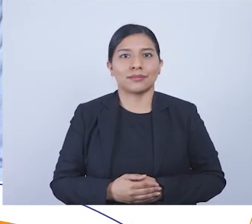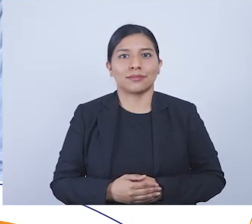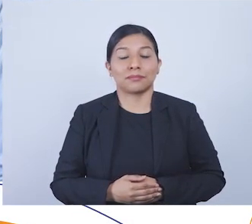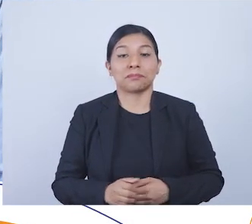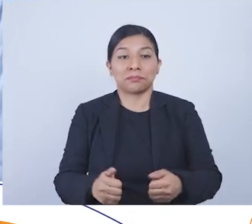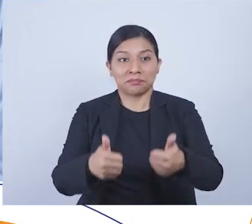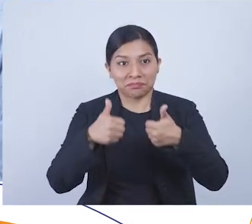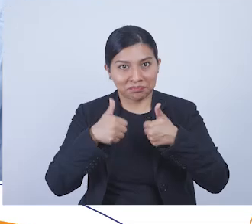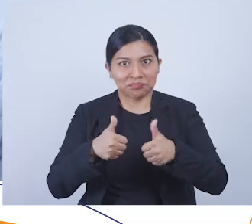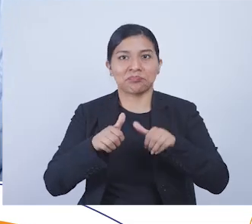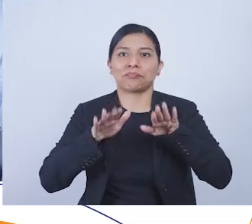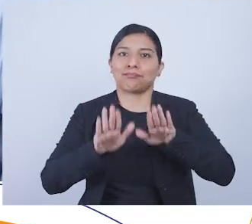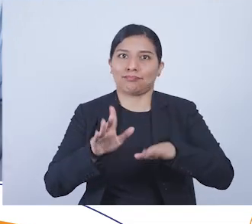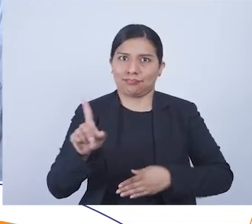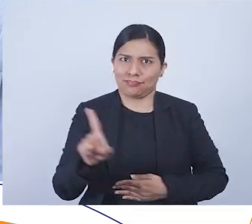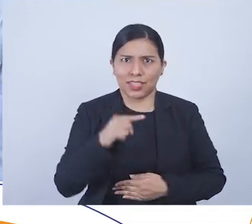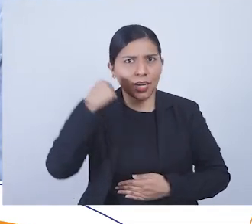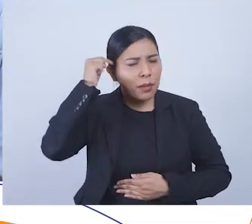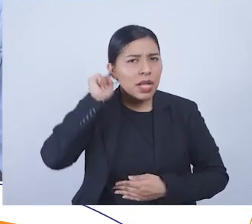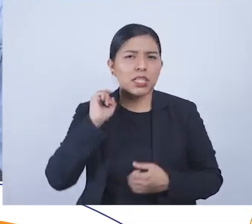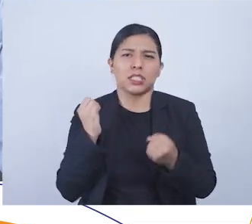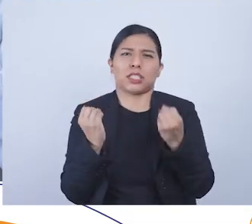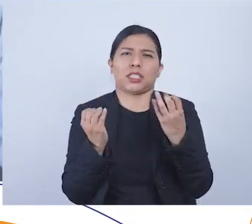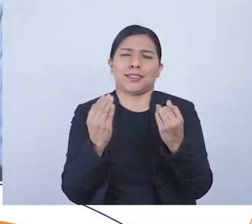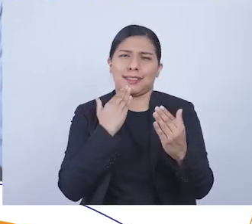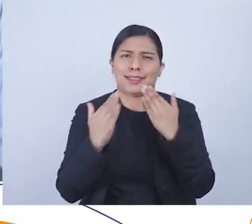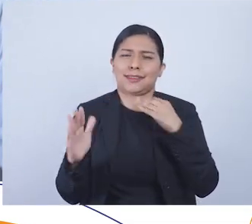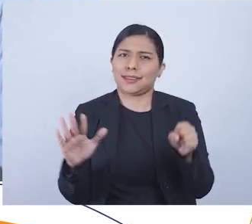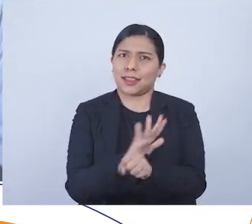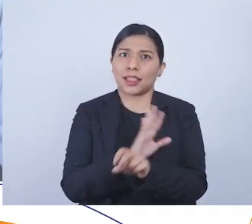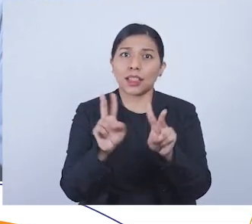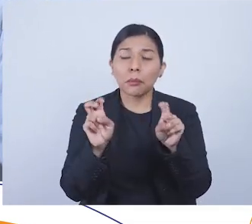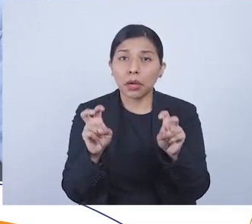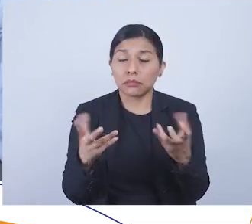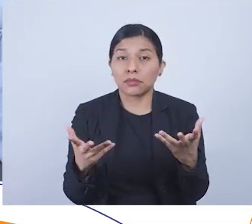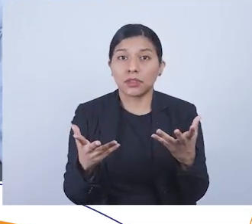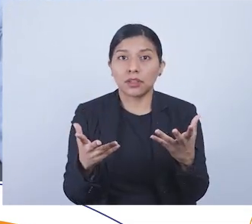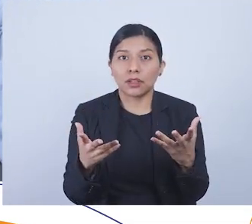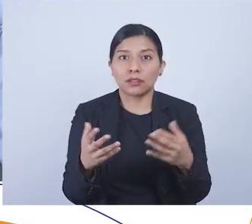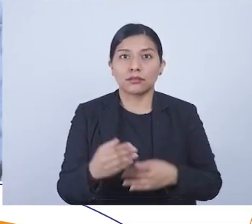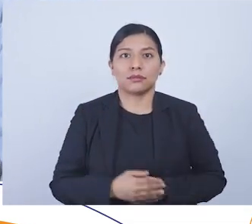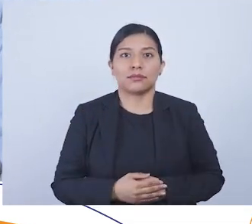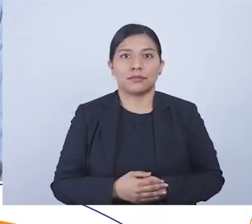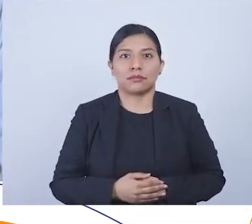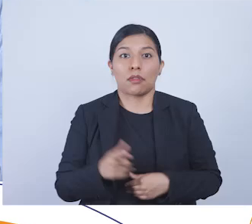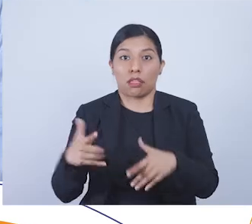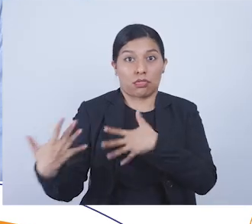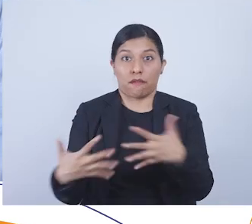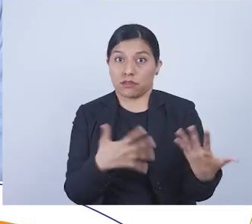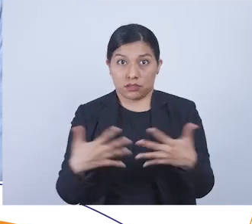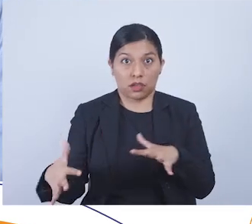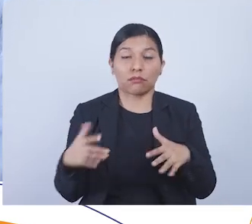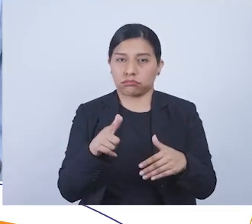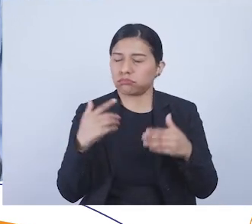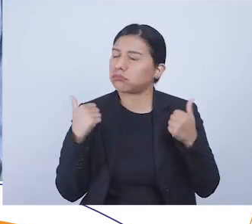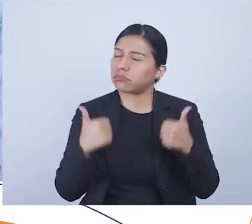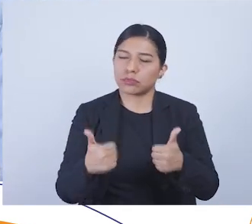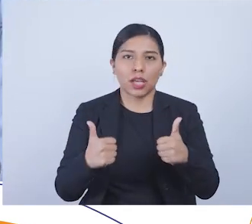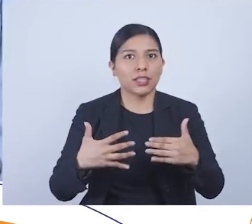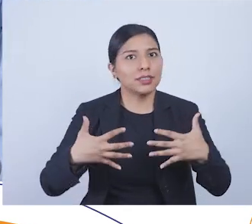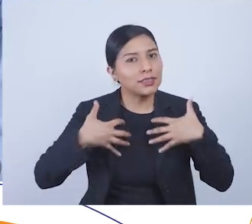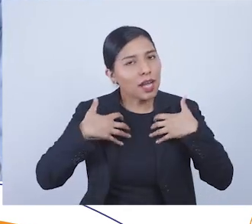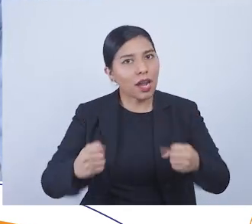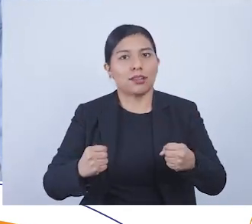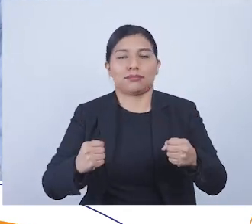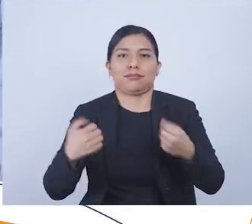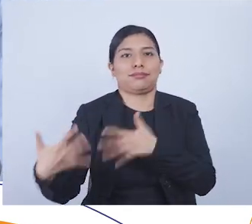Bien, gracias doctor Juan Carlos Vargas, que nos ha dado su exposición acerca de la actividad física, de la salud para la